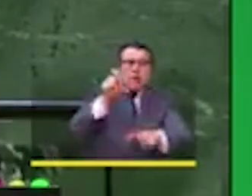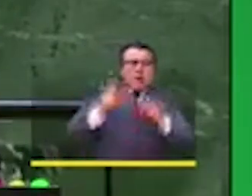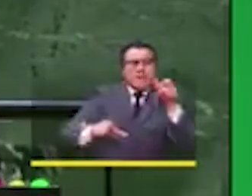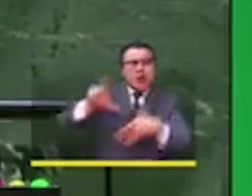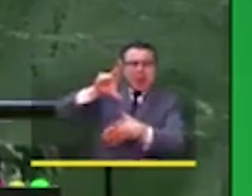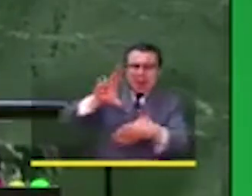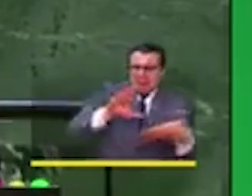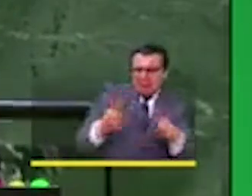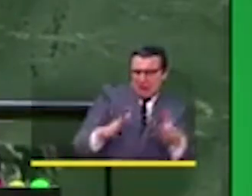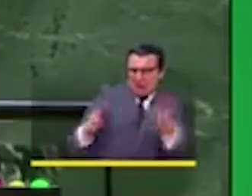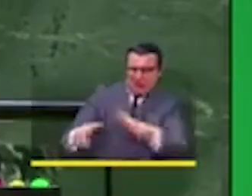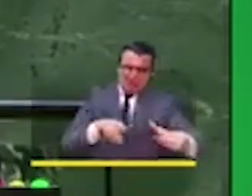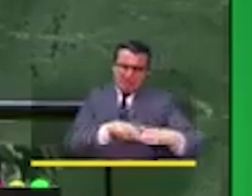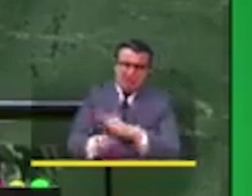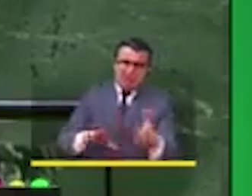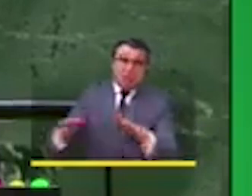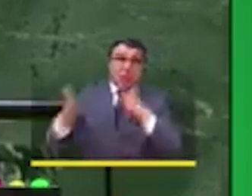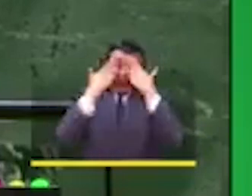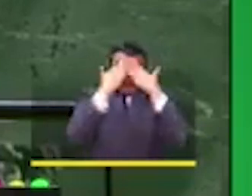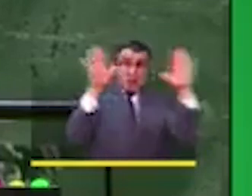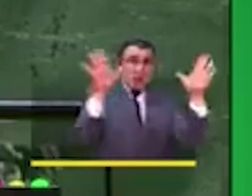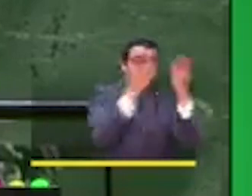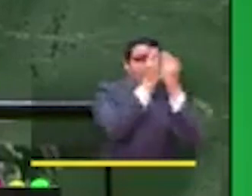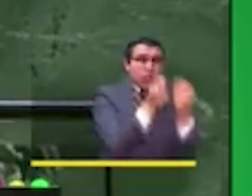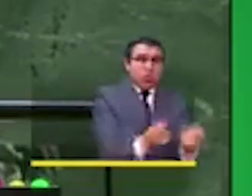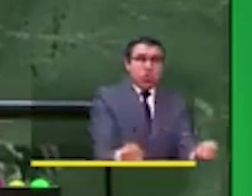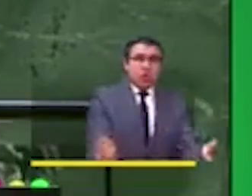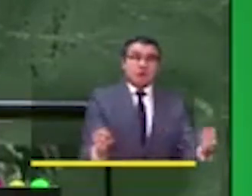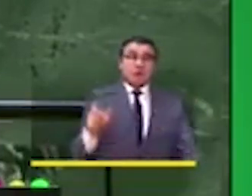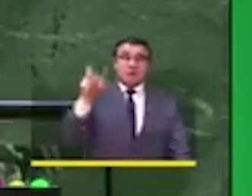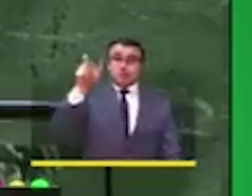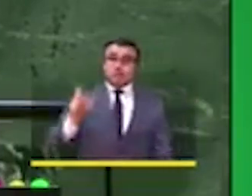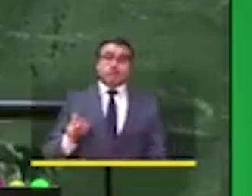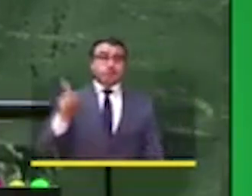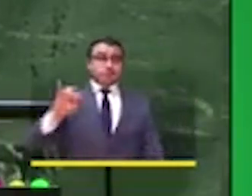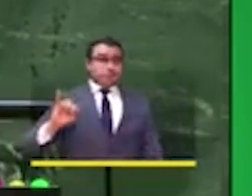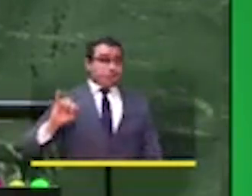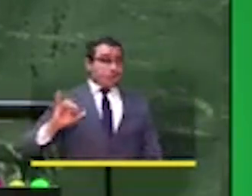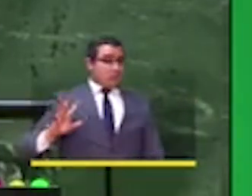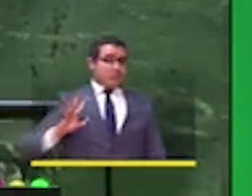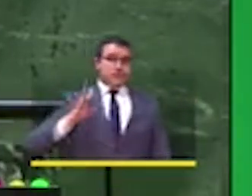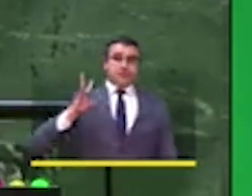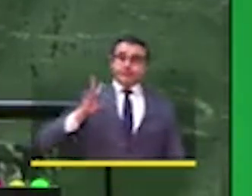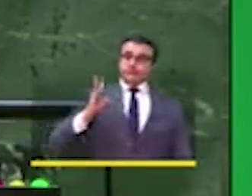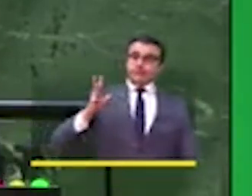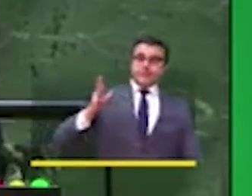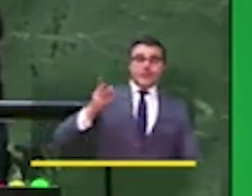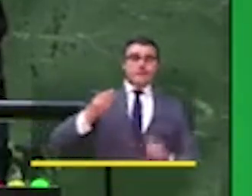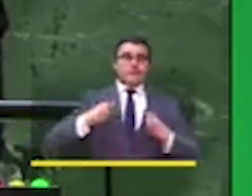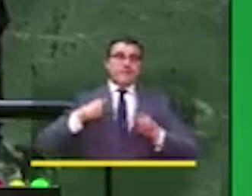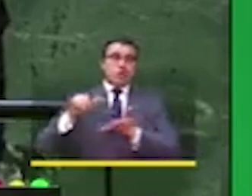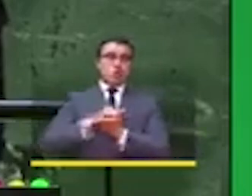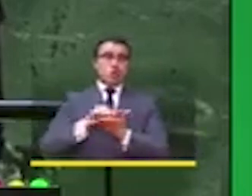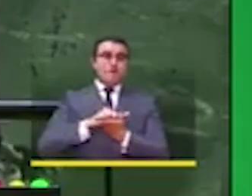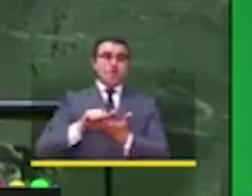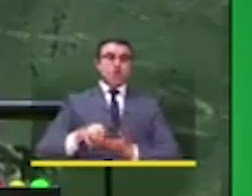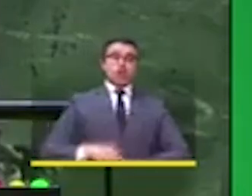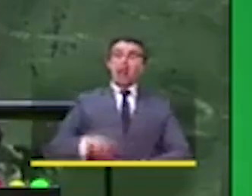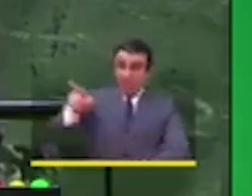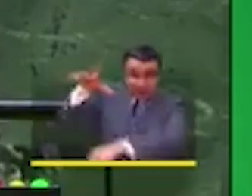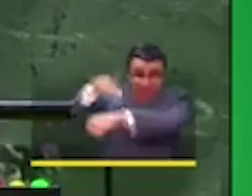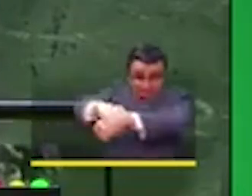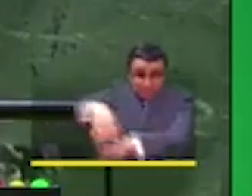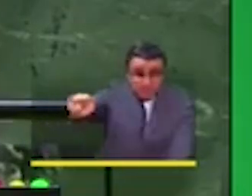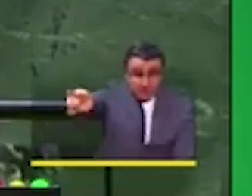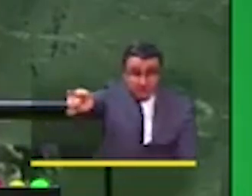nuestra América. Nunca cogieron preso al yuppie de Manhattan, y ahora se enfrentan al gran resultado